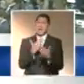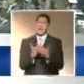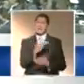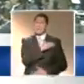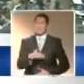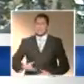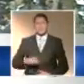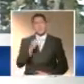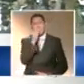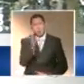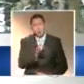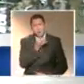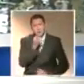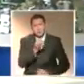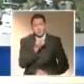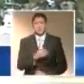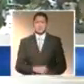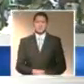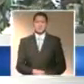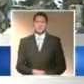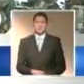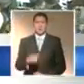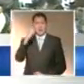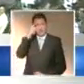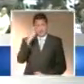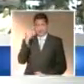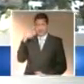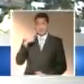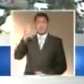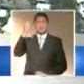Señor diputado, para hacer su exposición.